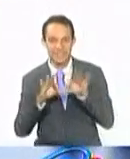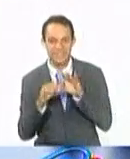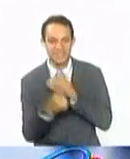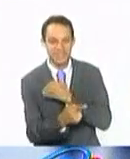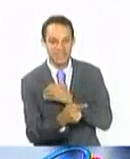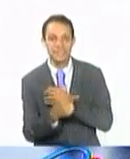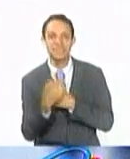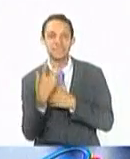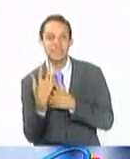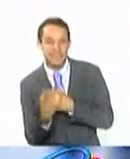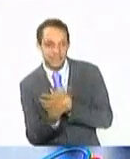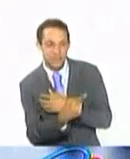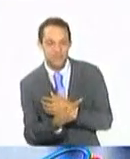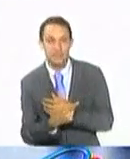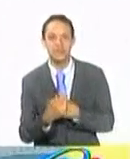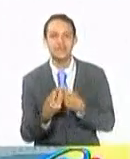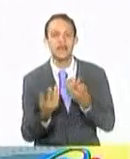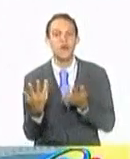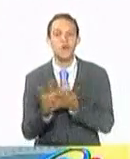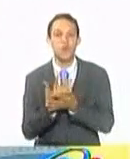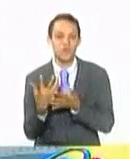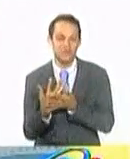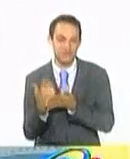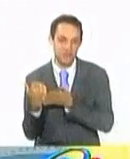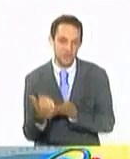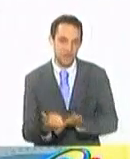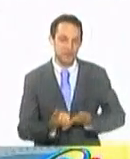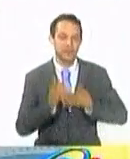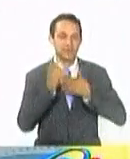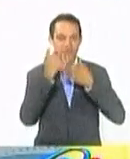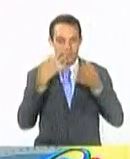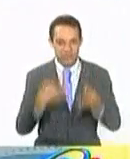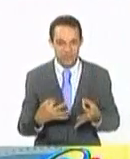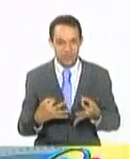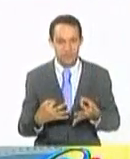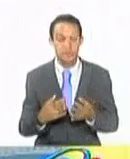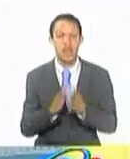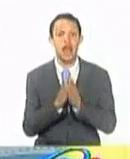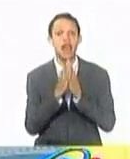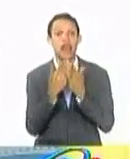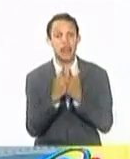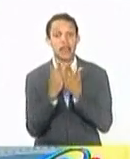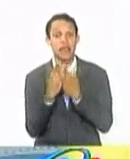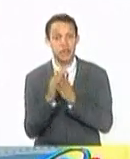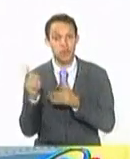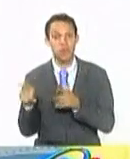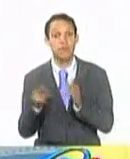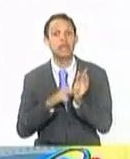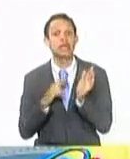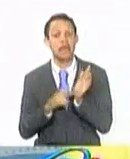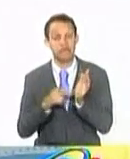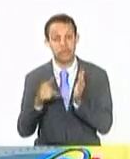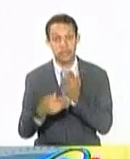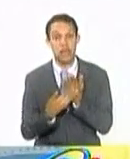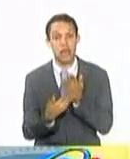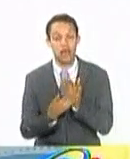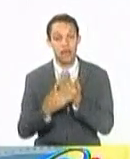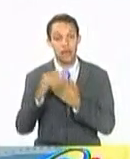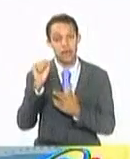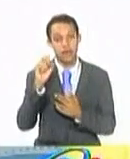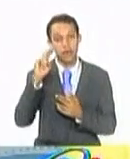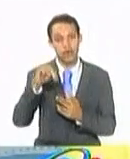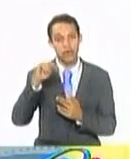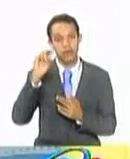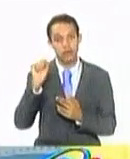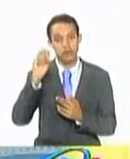qu era que usted me diera como un consejo si si es verdad que la namu yo tengo el libro suyo y tengo la revista y ahí habla de la namu cómo lo